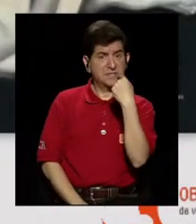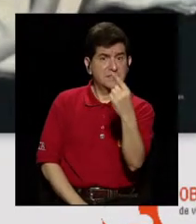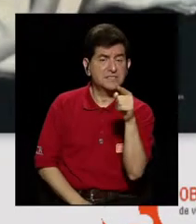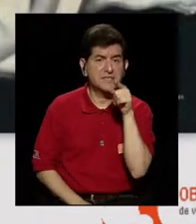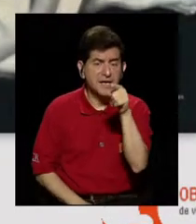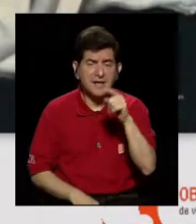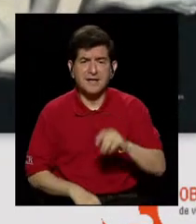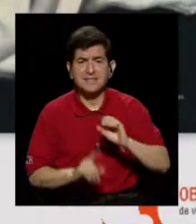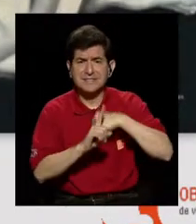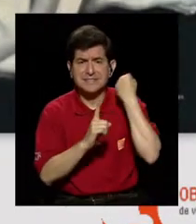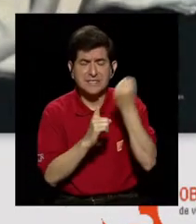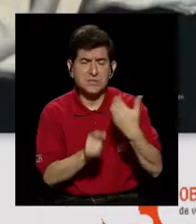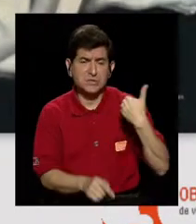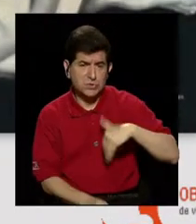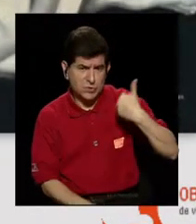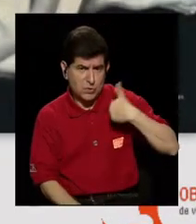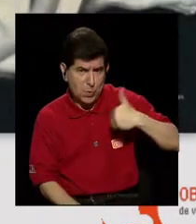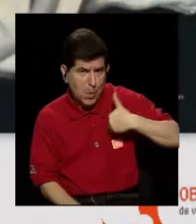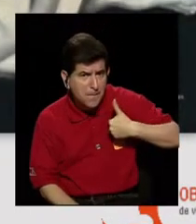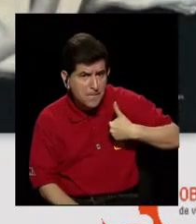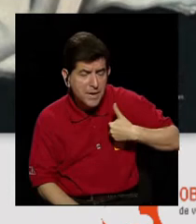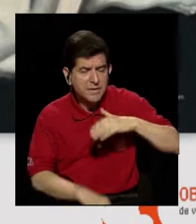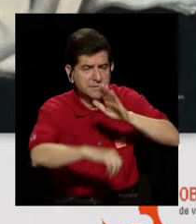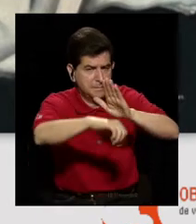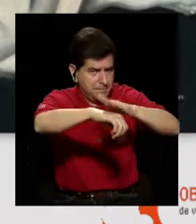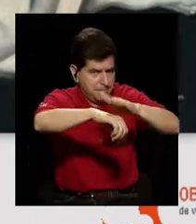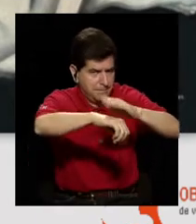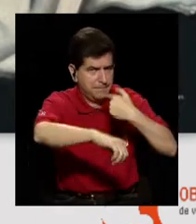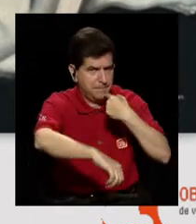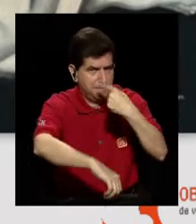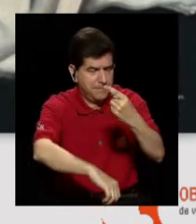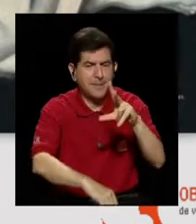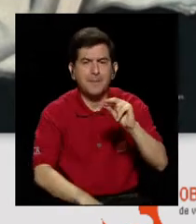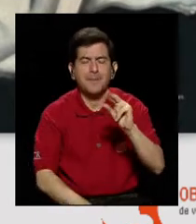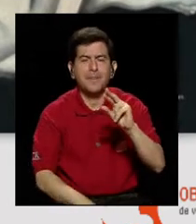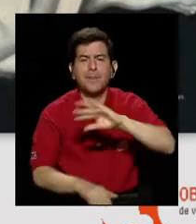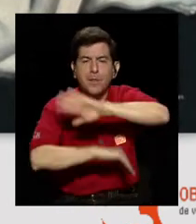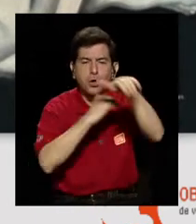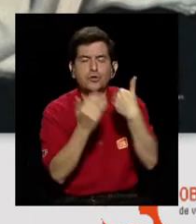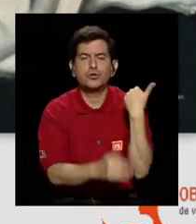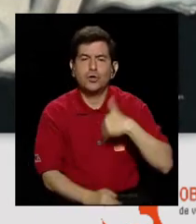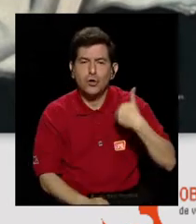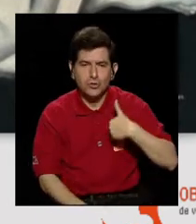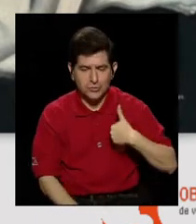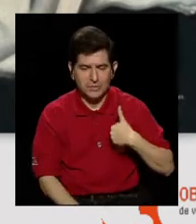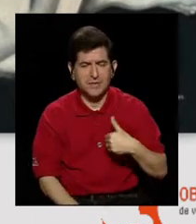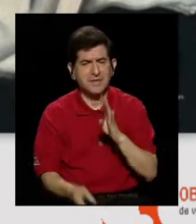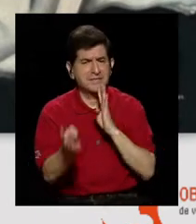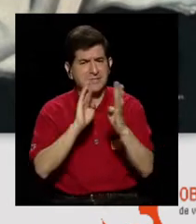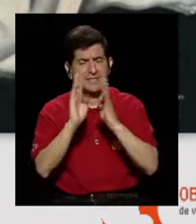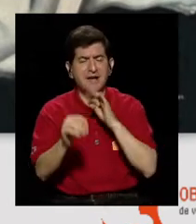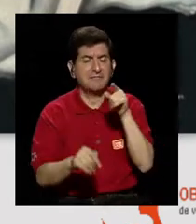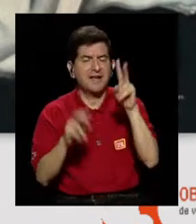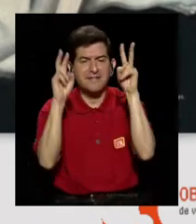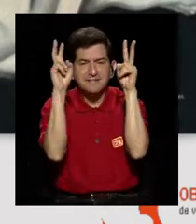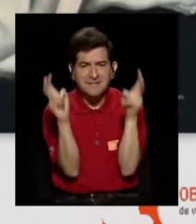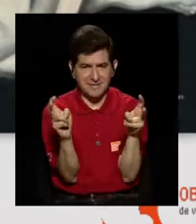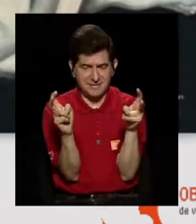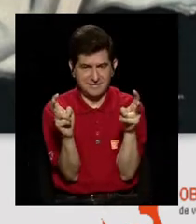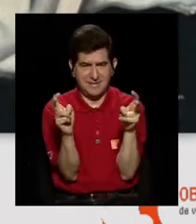mencionaba el asunto de los hombres, y déjeme decirle que no es que todos los hombres, porque cuando hablamos de estos